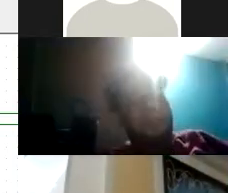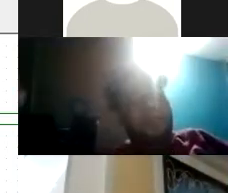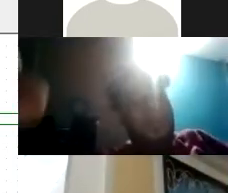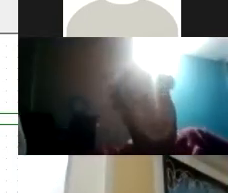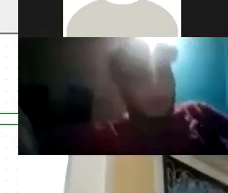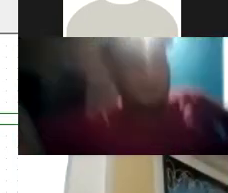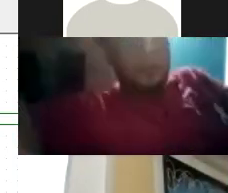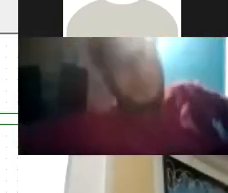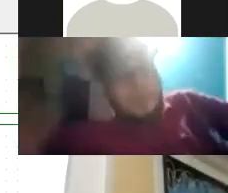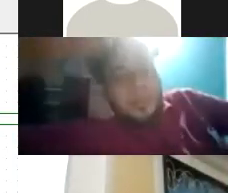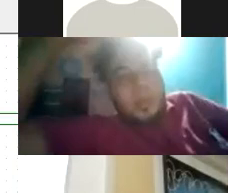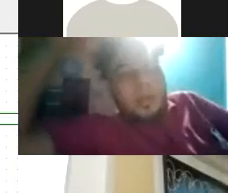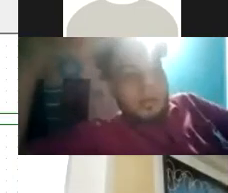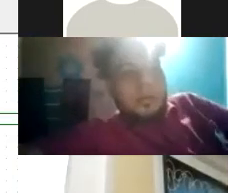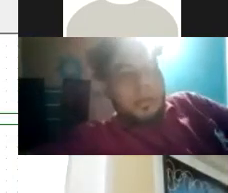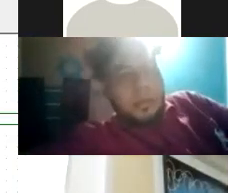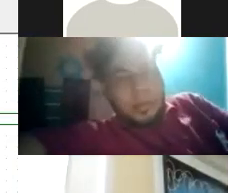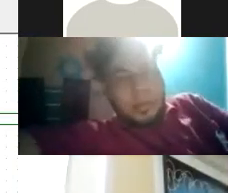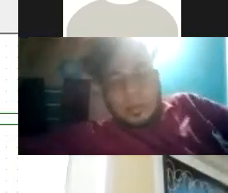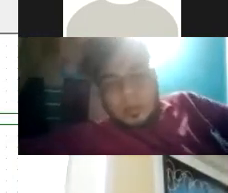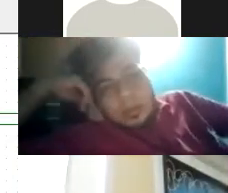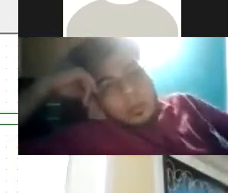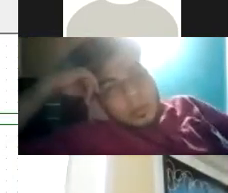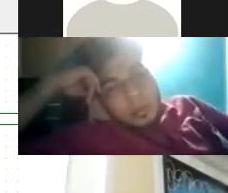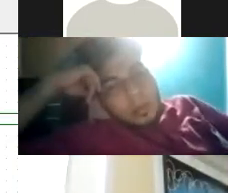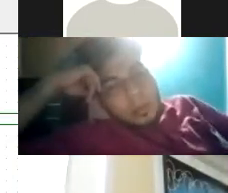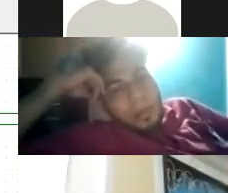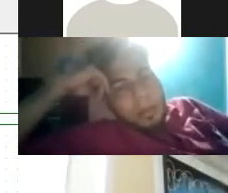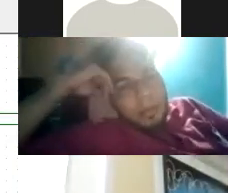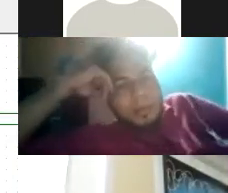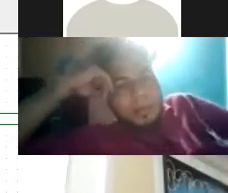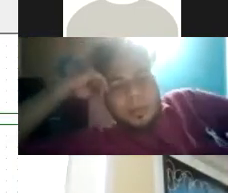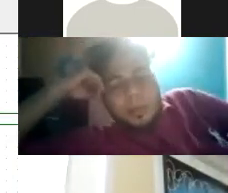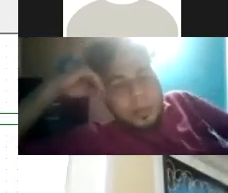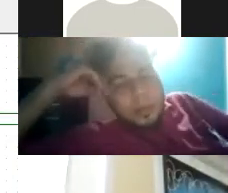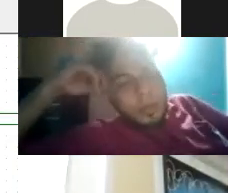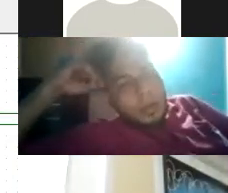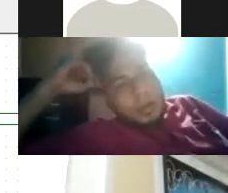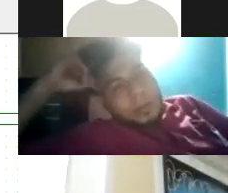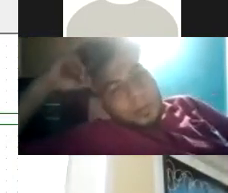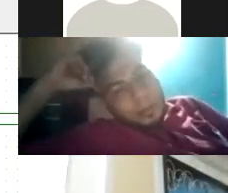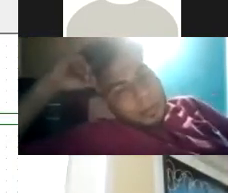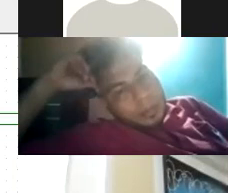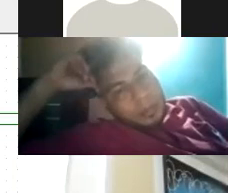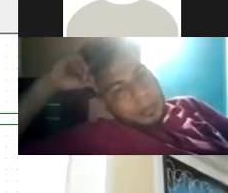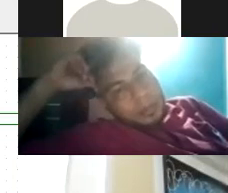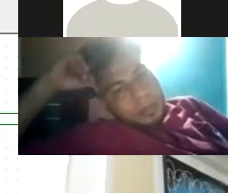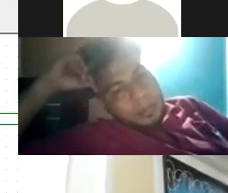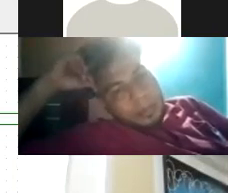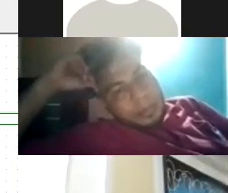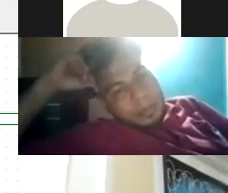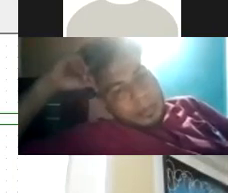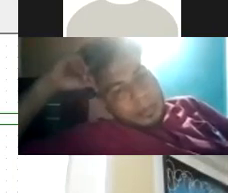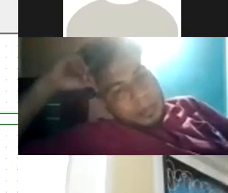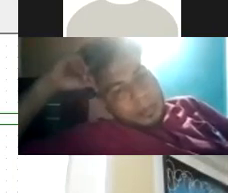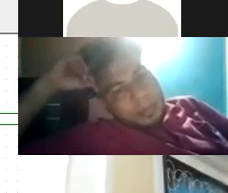configure. Si yo no le hago cambio, seguirá trabajando con ese tiempo. Entonces yo alimento,